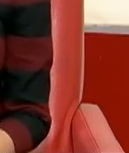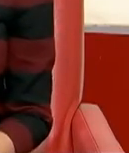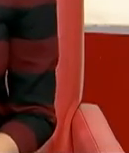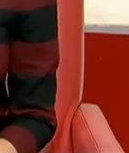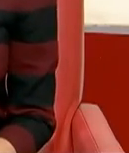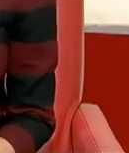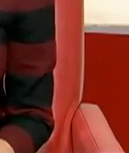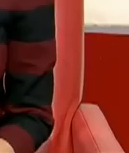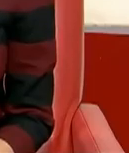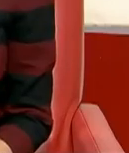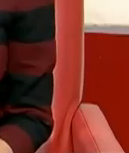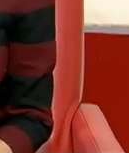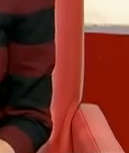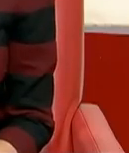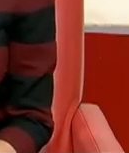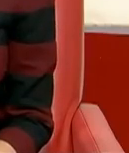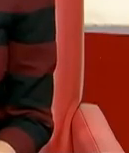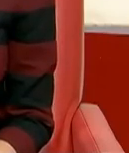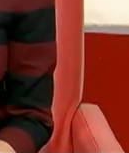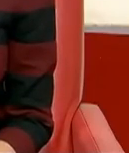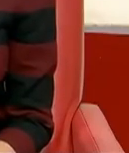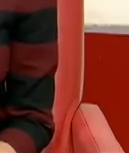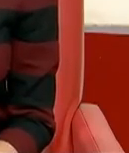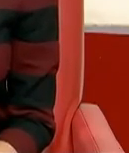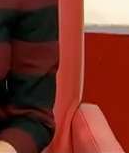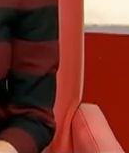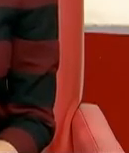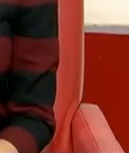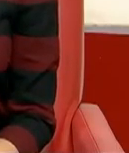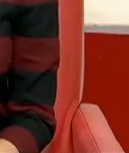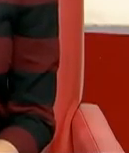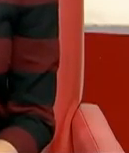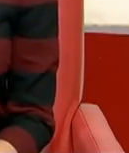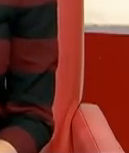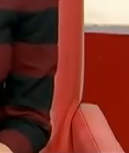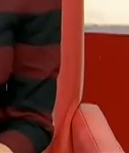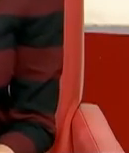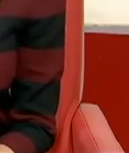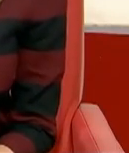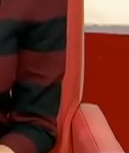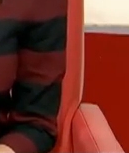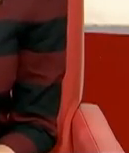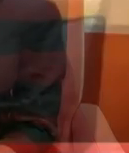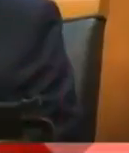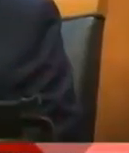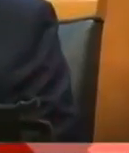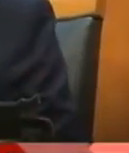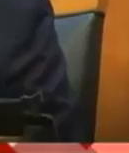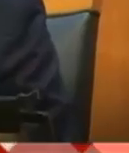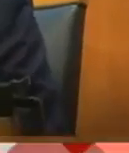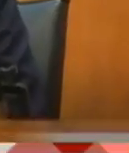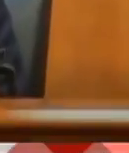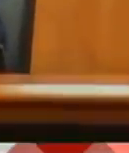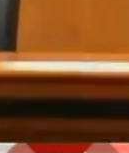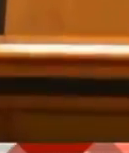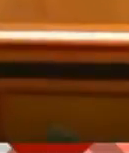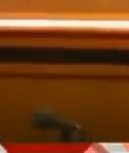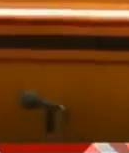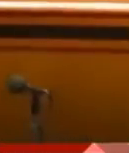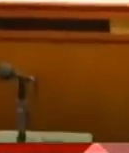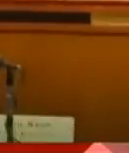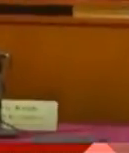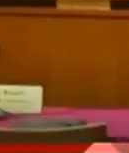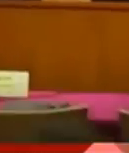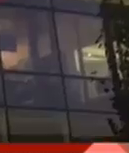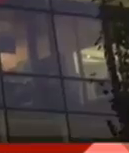la votación de la Comisión Federal de Comunicaciones para acabar con la llamada neutralidad de la red en Estados Unidos sigue